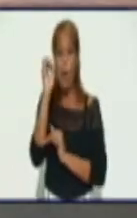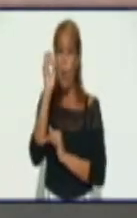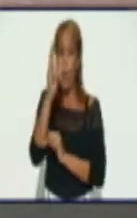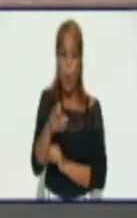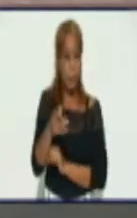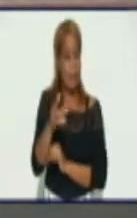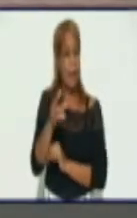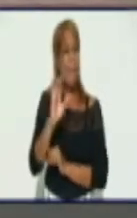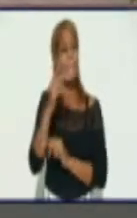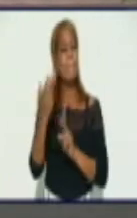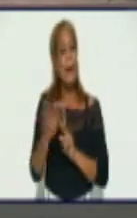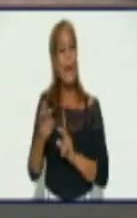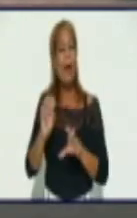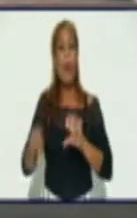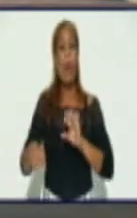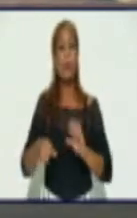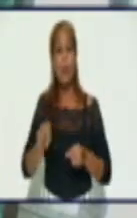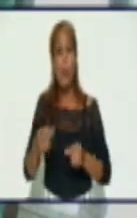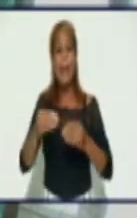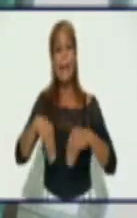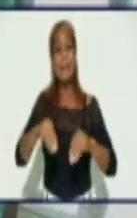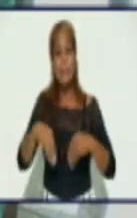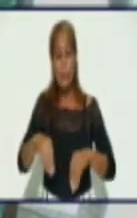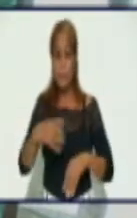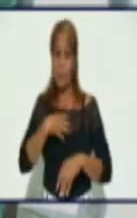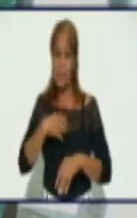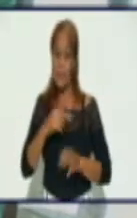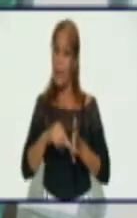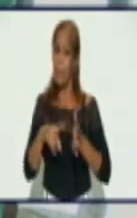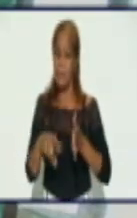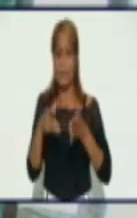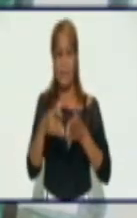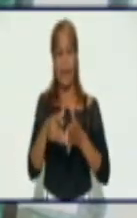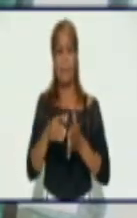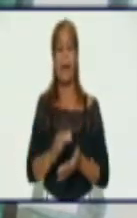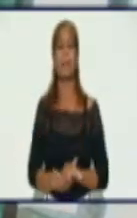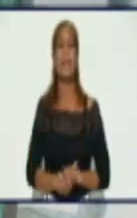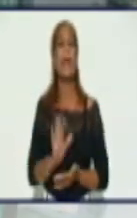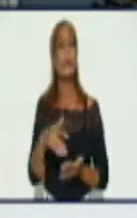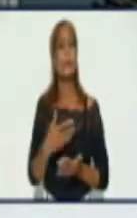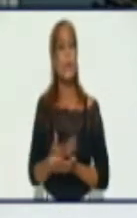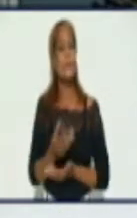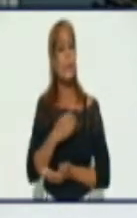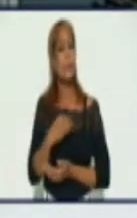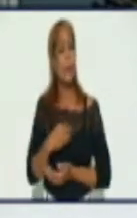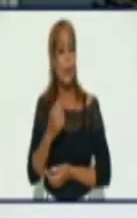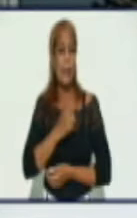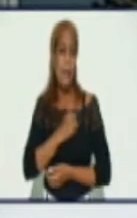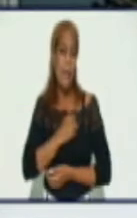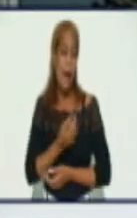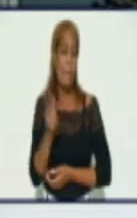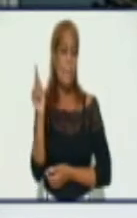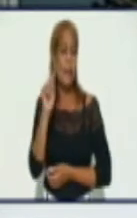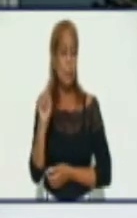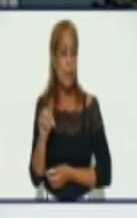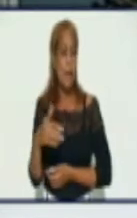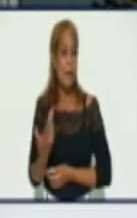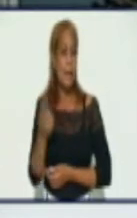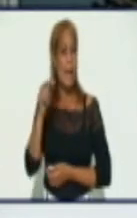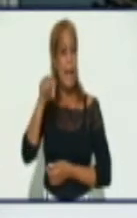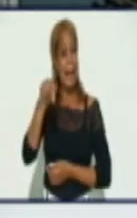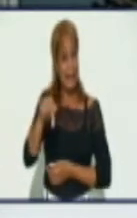poder llegar a controlar la situación epidemiológica que hoy tiene nuestra provincia. No, doctora, quería preguntarle, en este minuto juega un